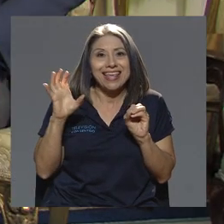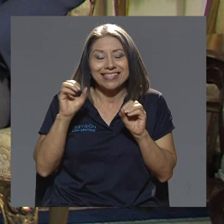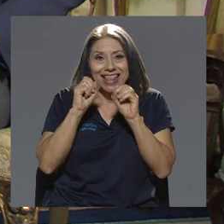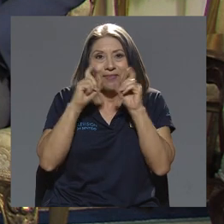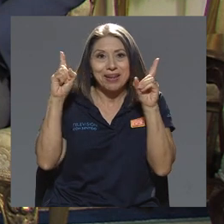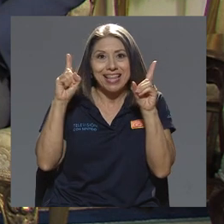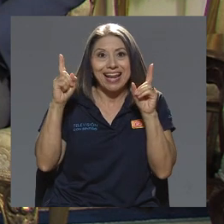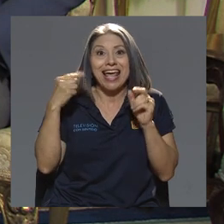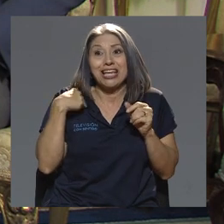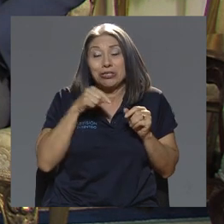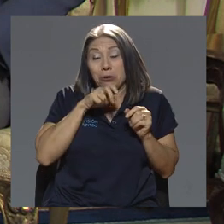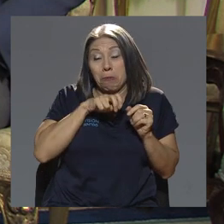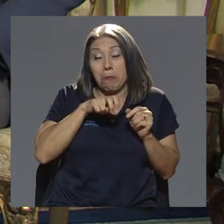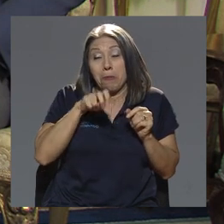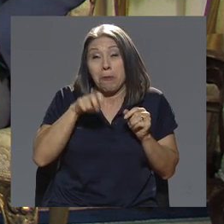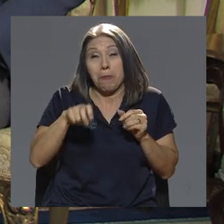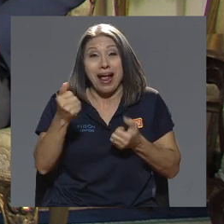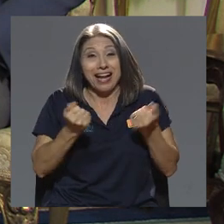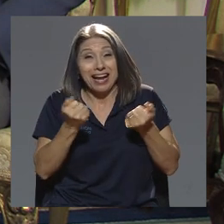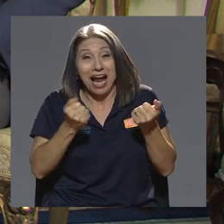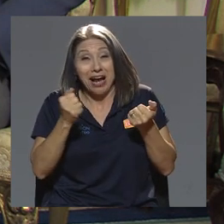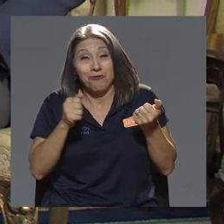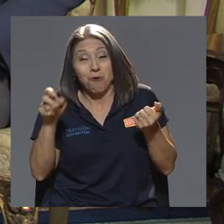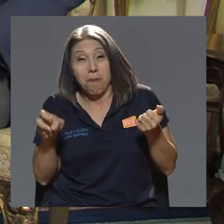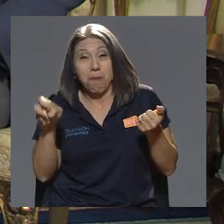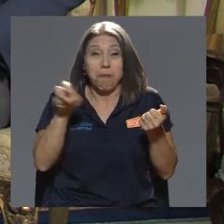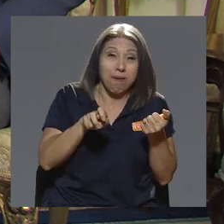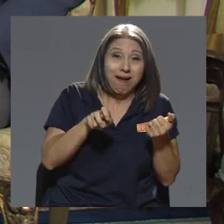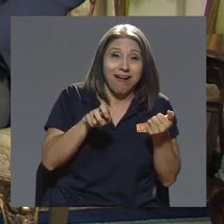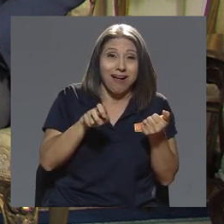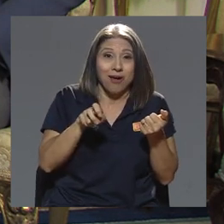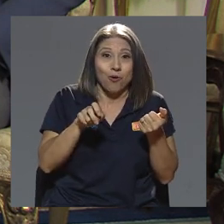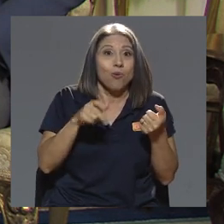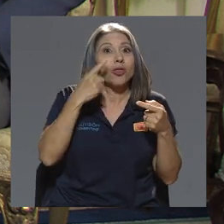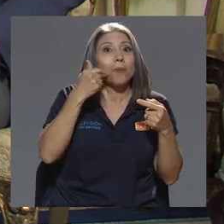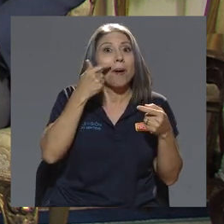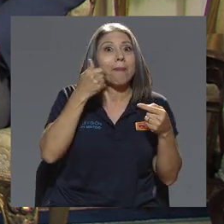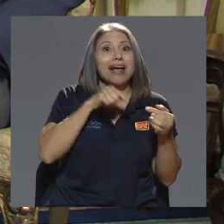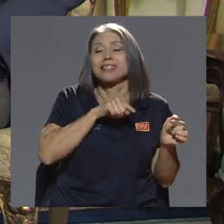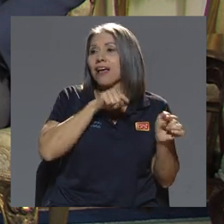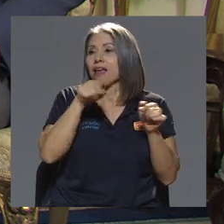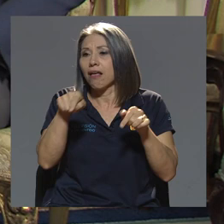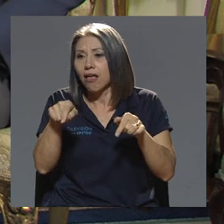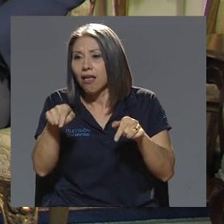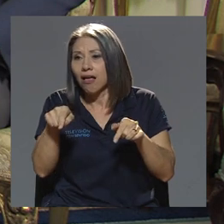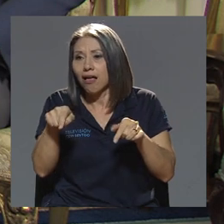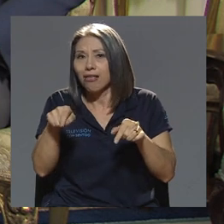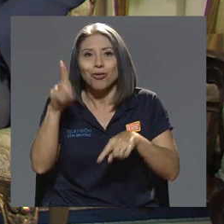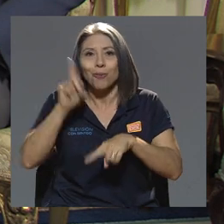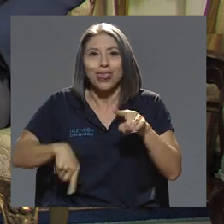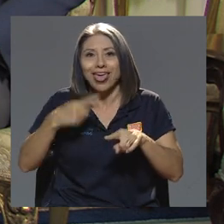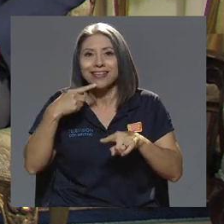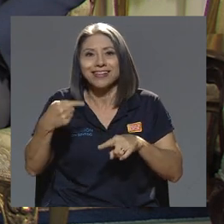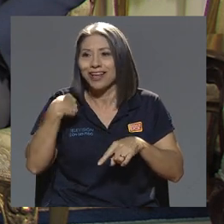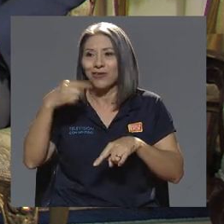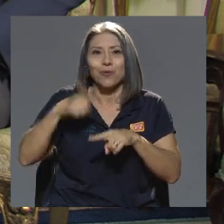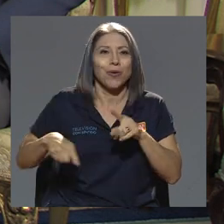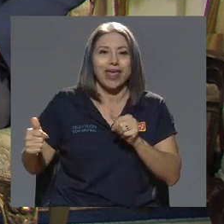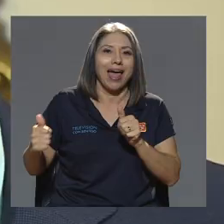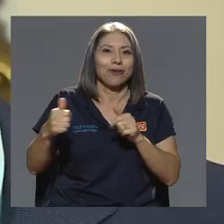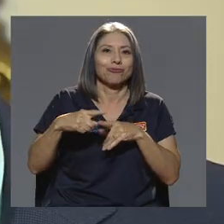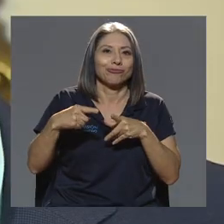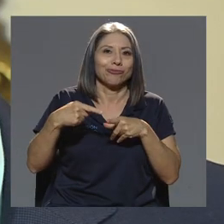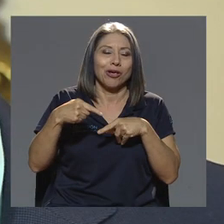que llegara mi papá y estar yo sentada para que cuando él entrara ya no había forma que me dijera que no podía ir, acompañarlo a